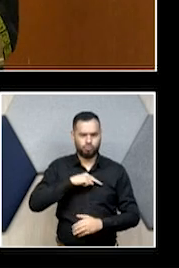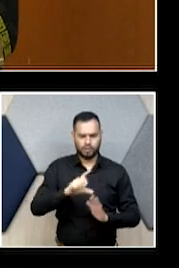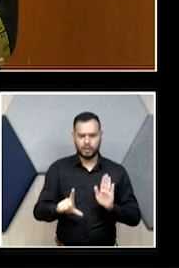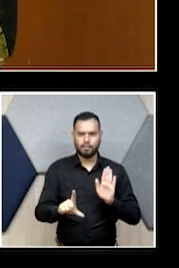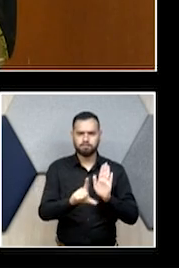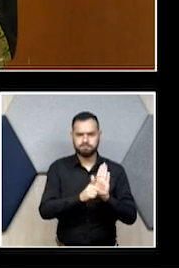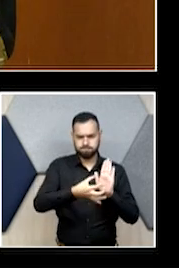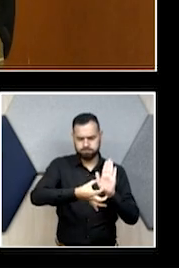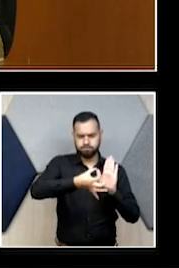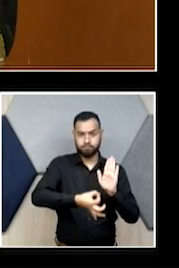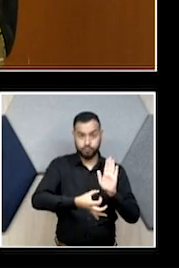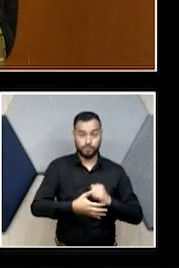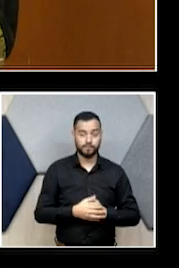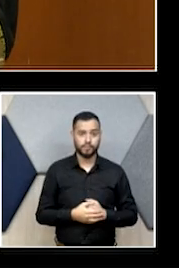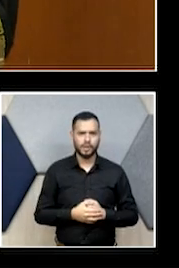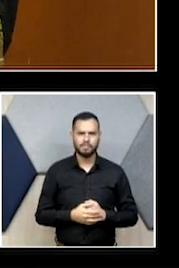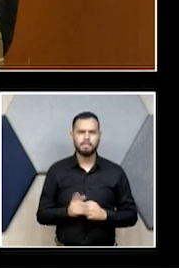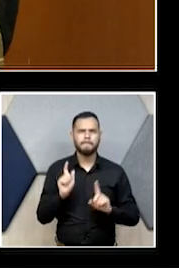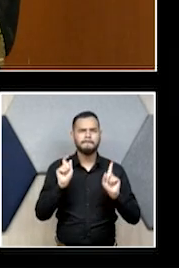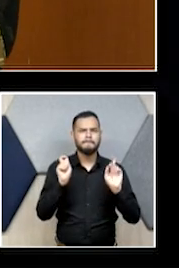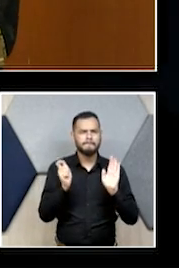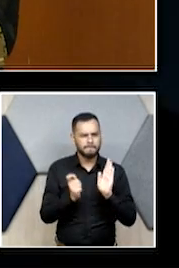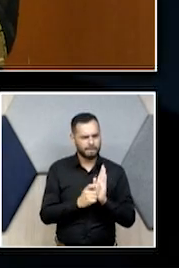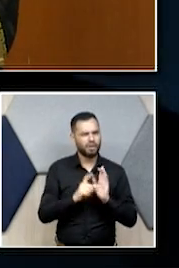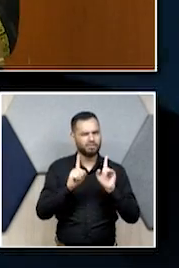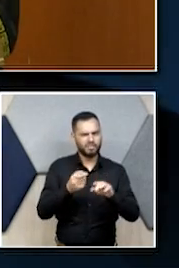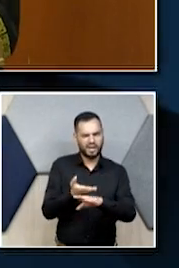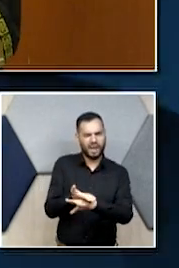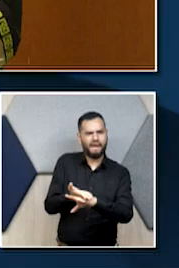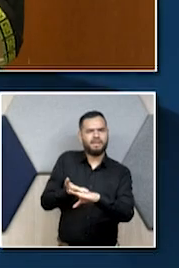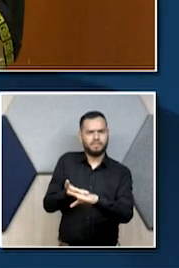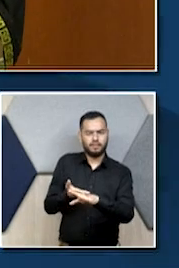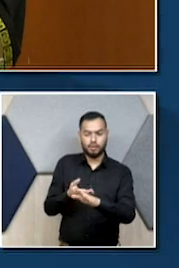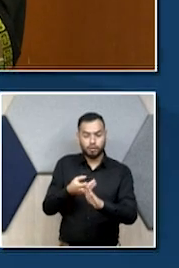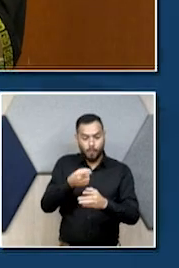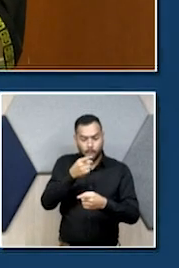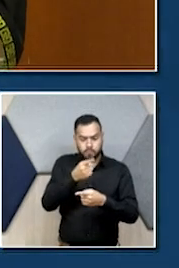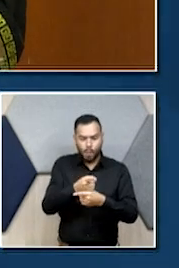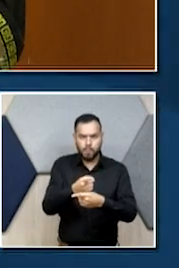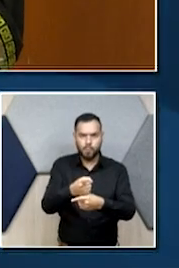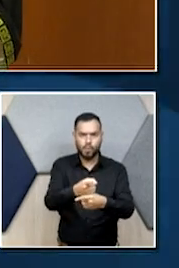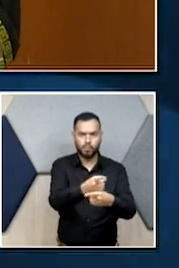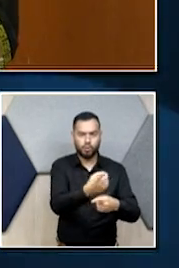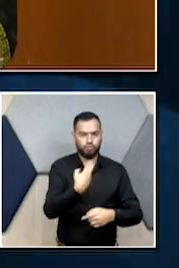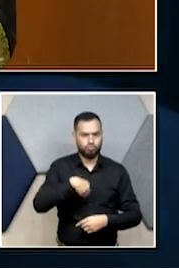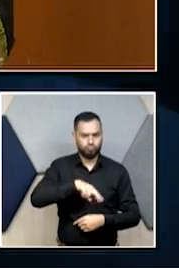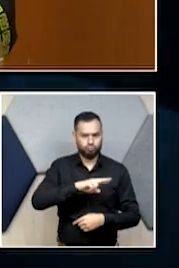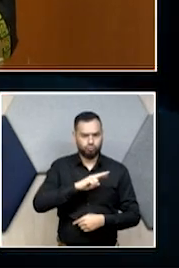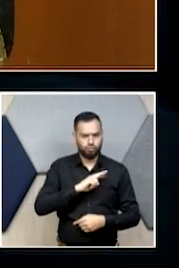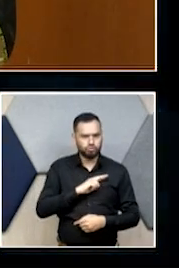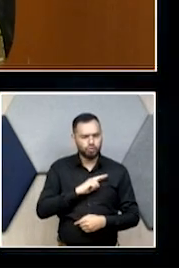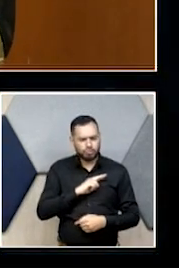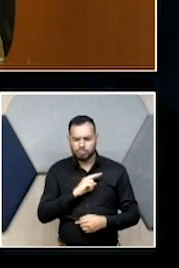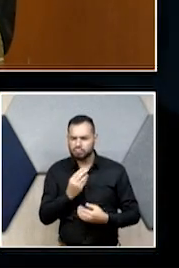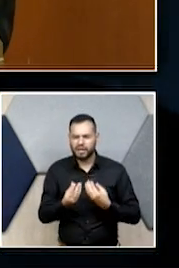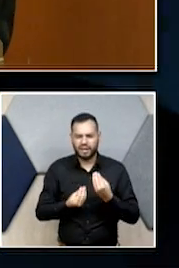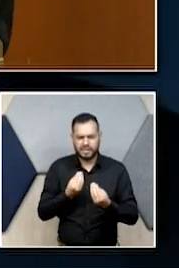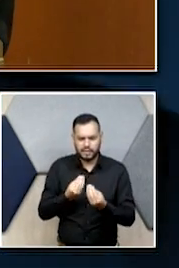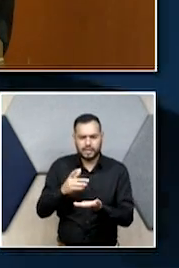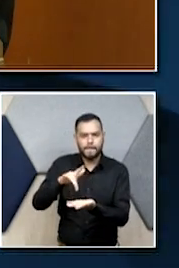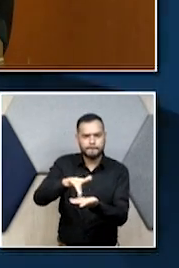Pero también es una exigencia para que el cumplimiento de nuestro mandato se realice con una participación efectiva y